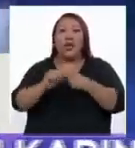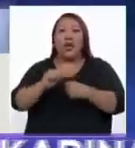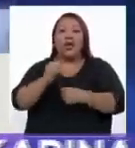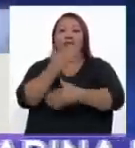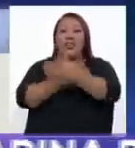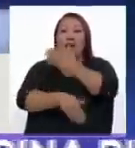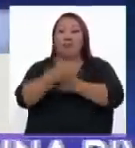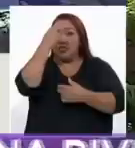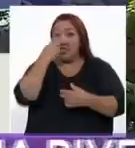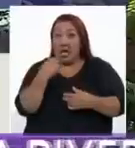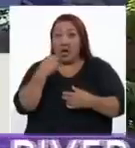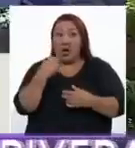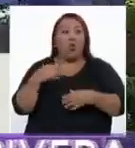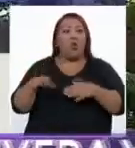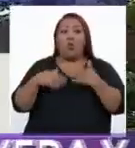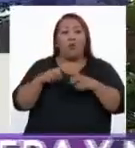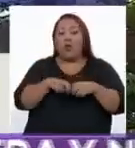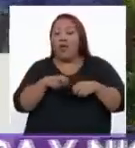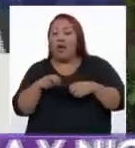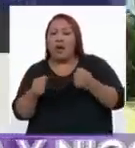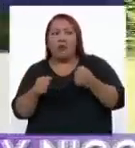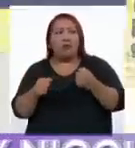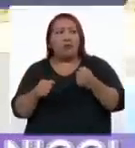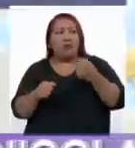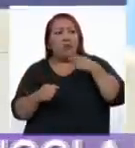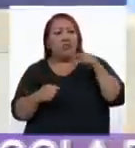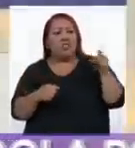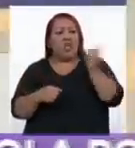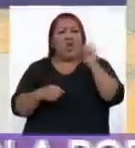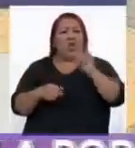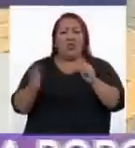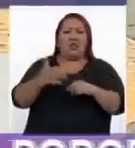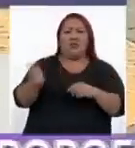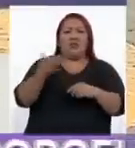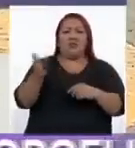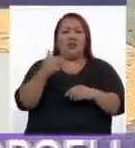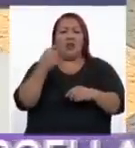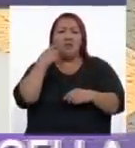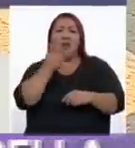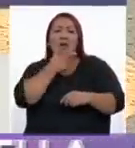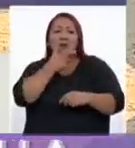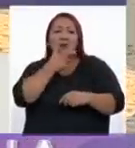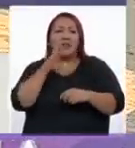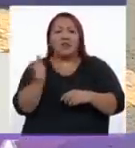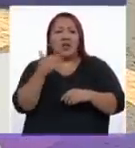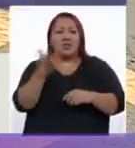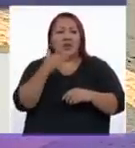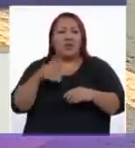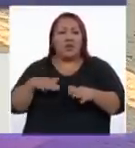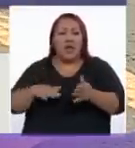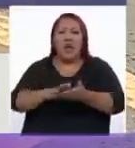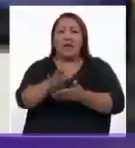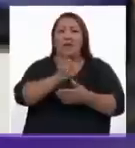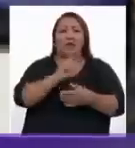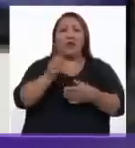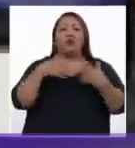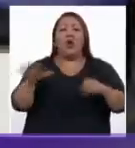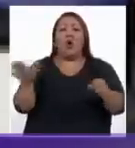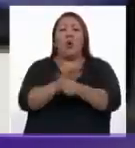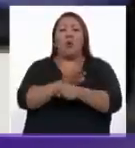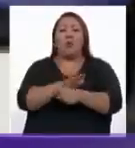visual. Dice, no pudieron bajar de la unidad porque el espacio restringido, el de líneas amarillas y donde están las rampas de ingreso, ya